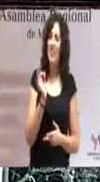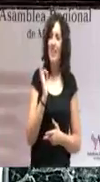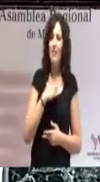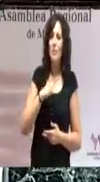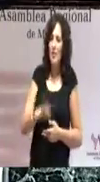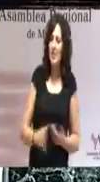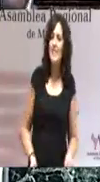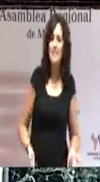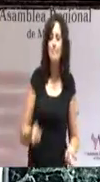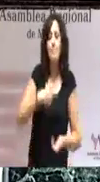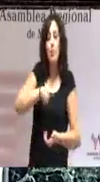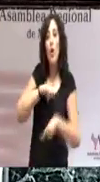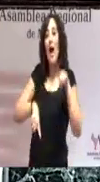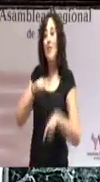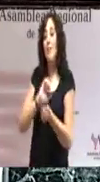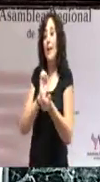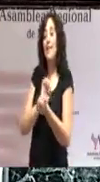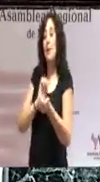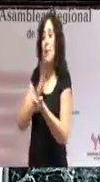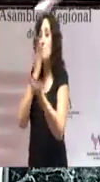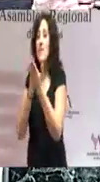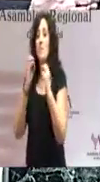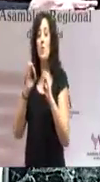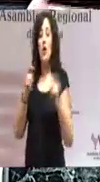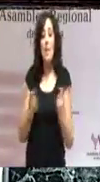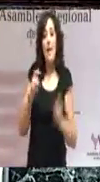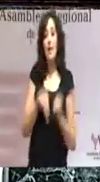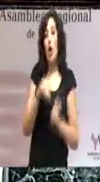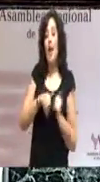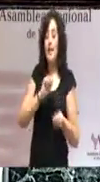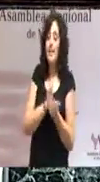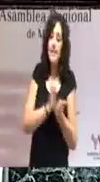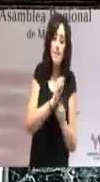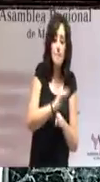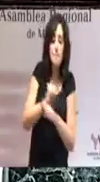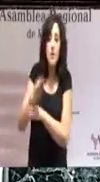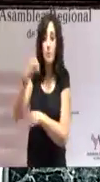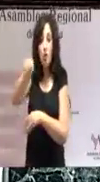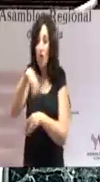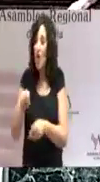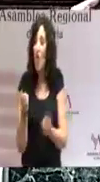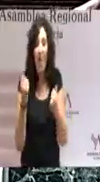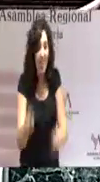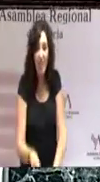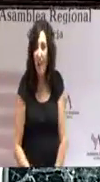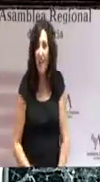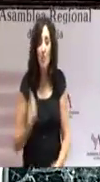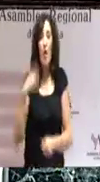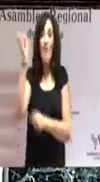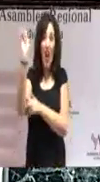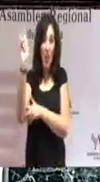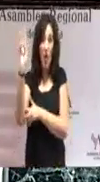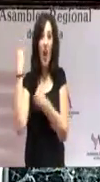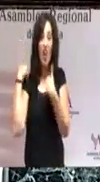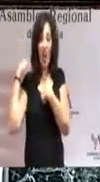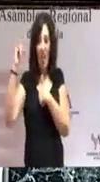pedir algún préstamo para realizar las campañas electorales. Ustedes eso no lo necesitan. Ya tienen a Venezuela, que es ese